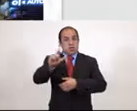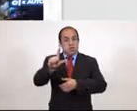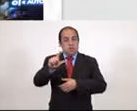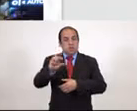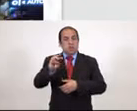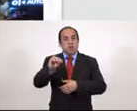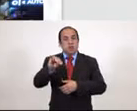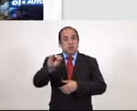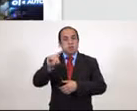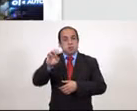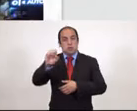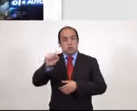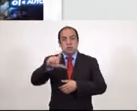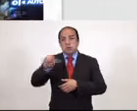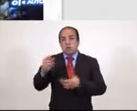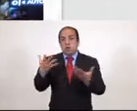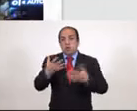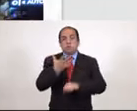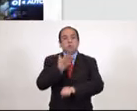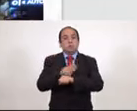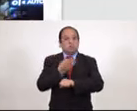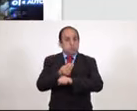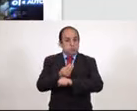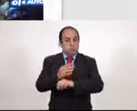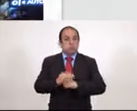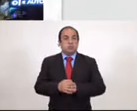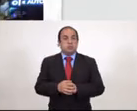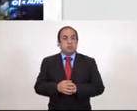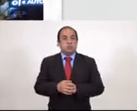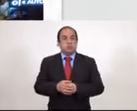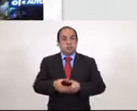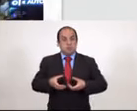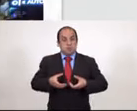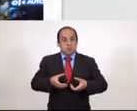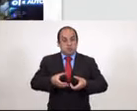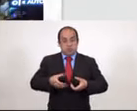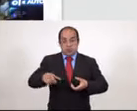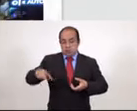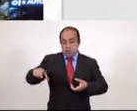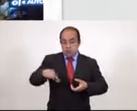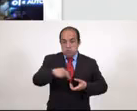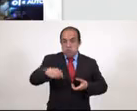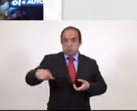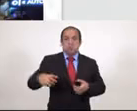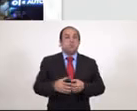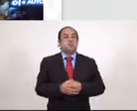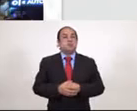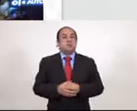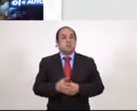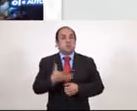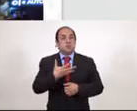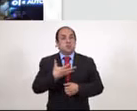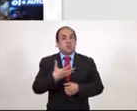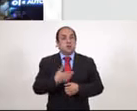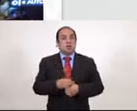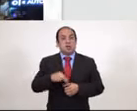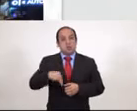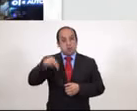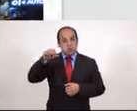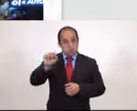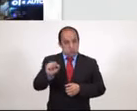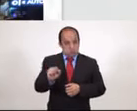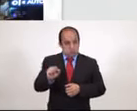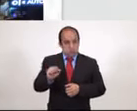reencarpetado del cruce del Camellón y el lado poniente, el que circula de norte a